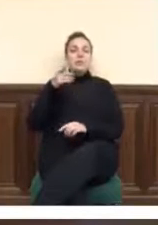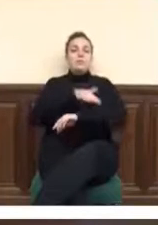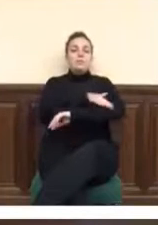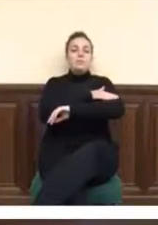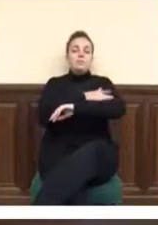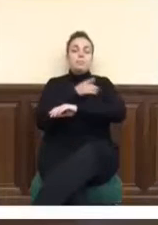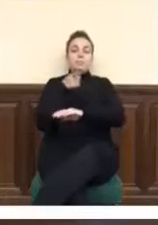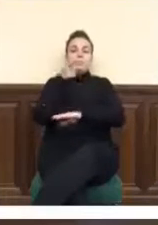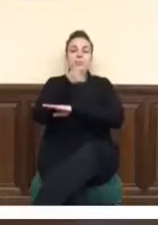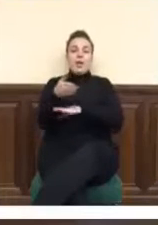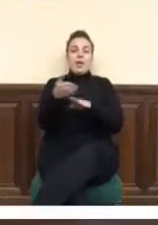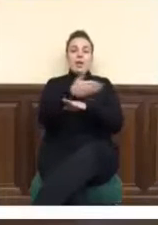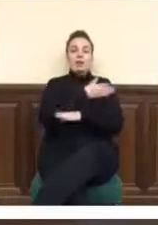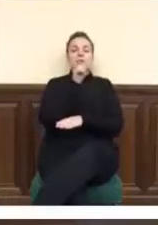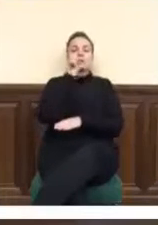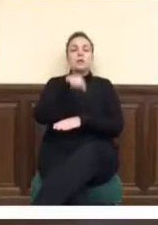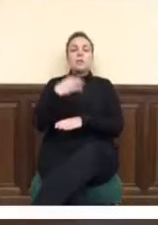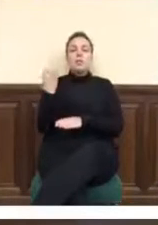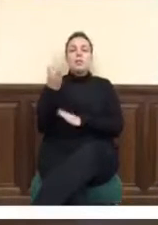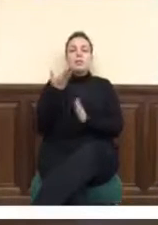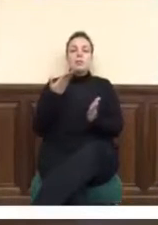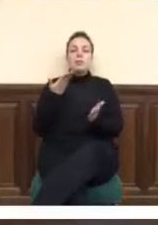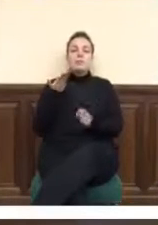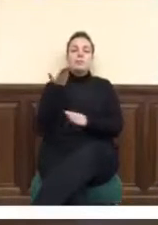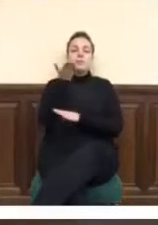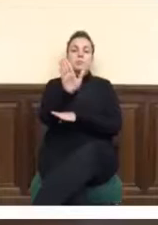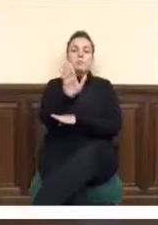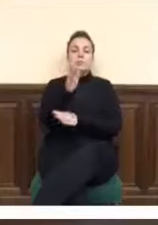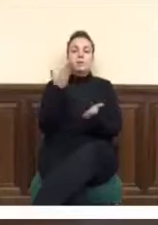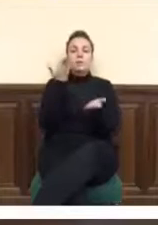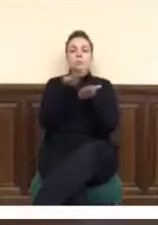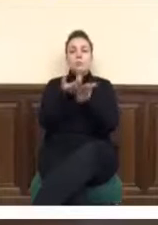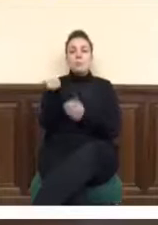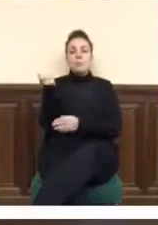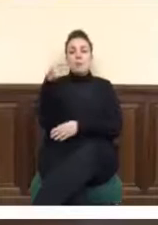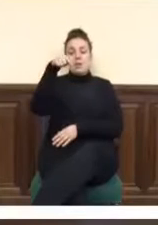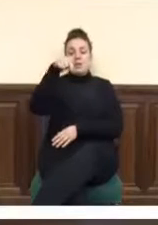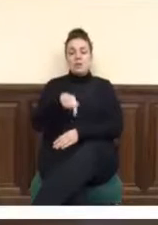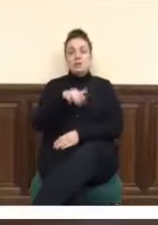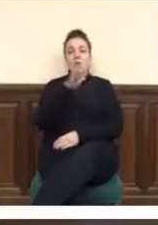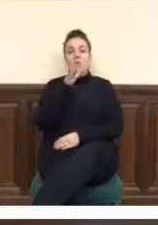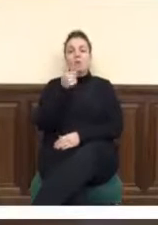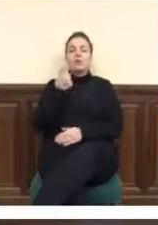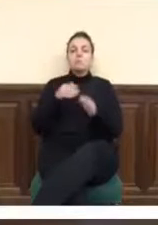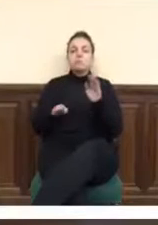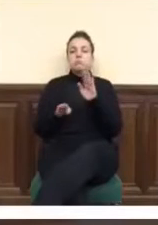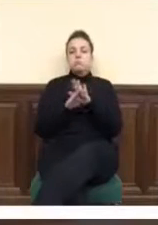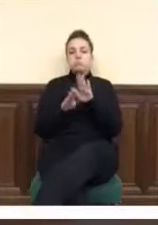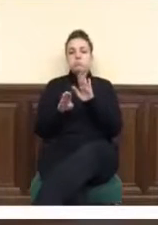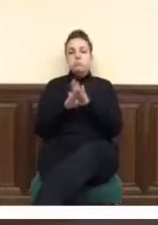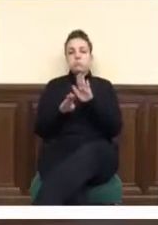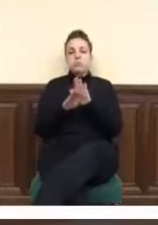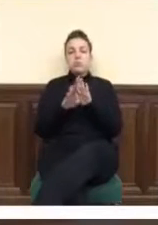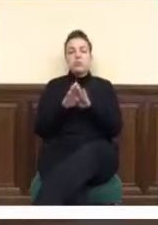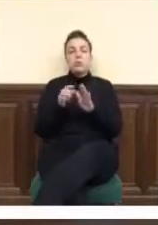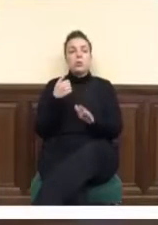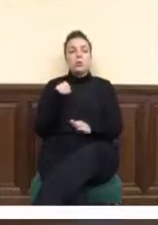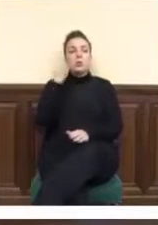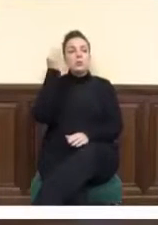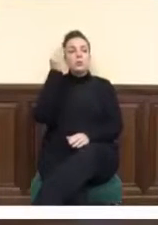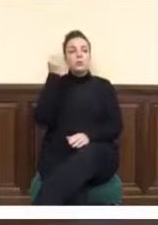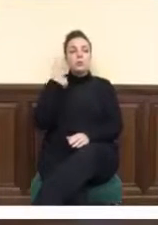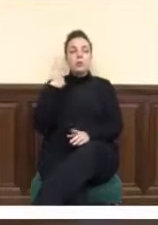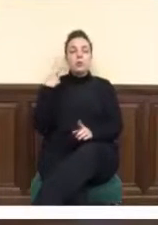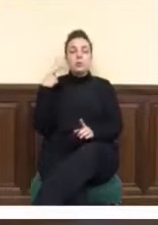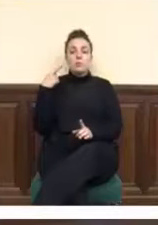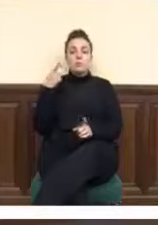donde también hubo que presentar una moción similar a esta. Y ahora continúa y supongo que la intención,